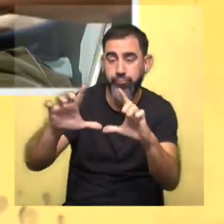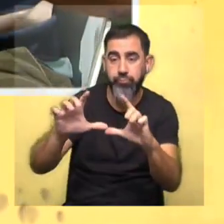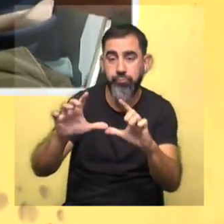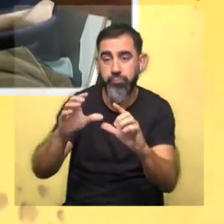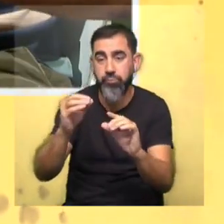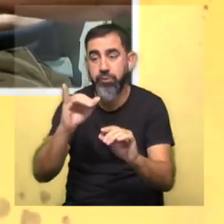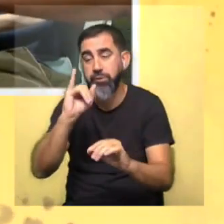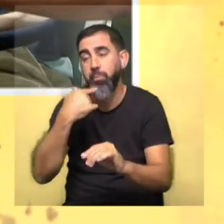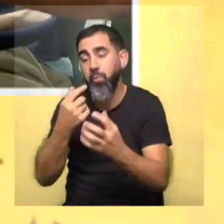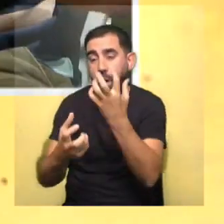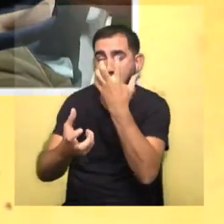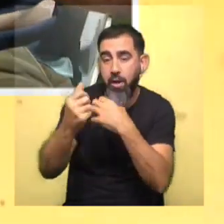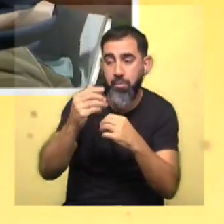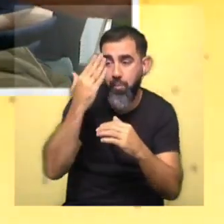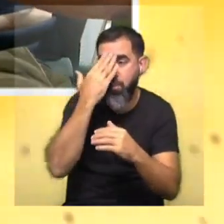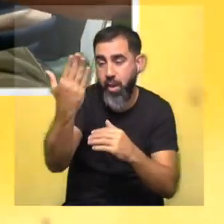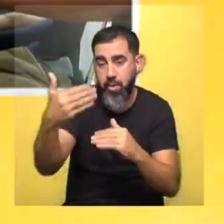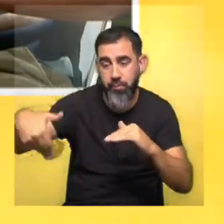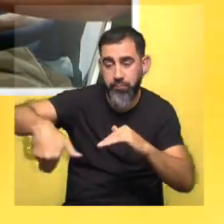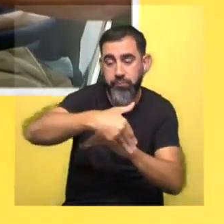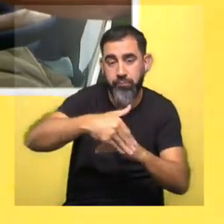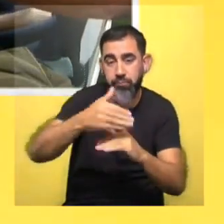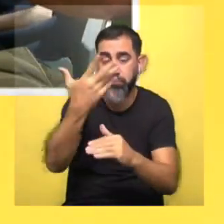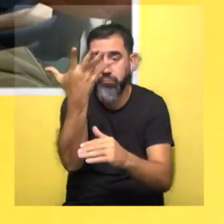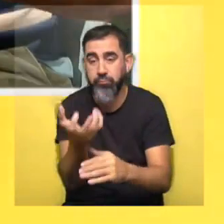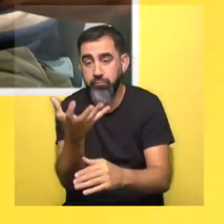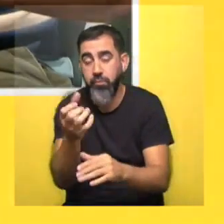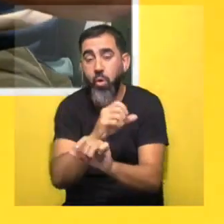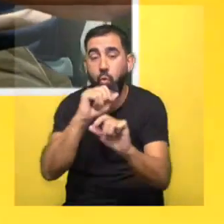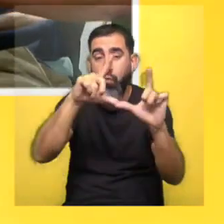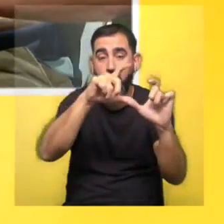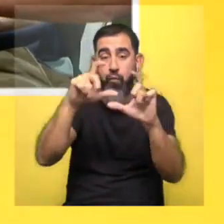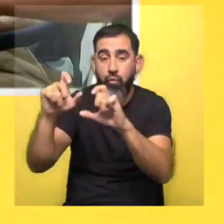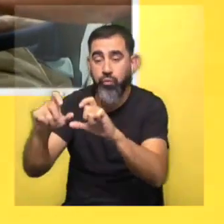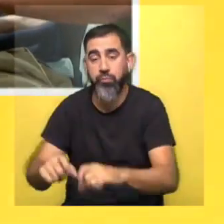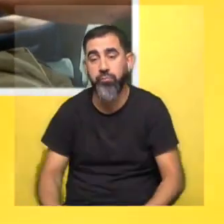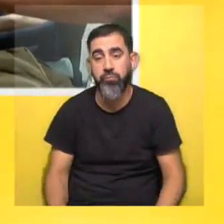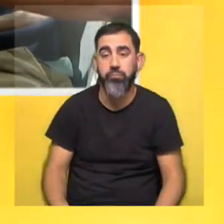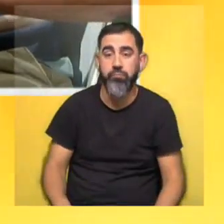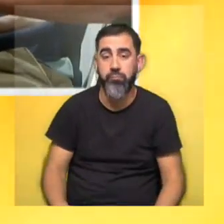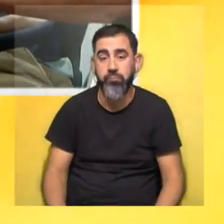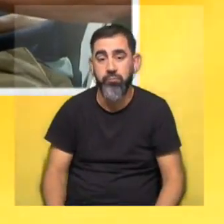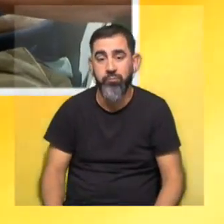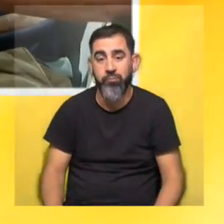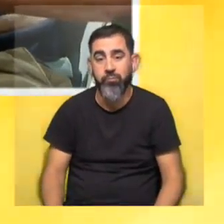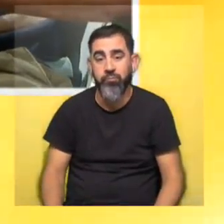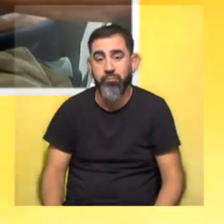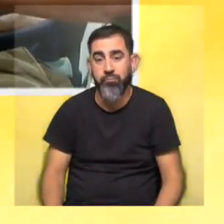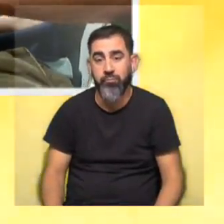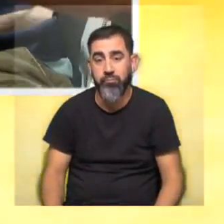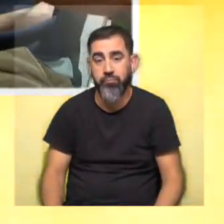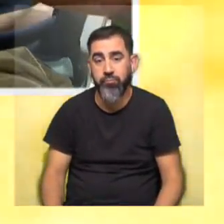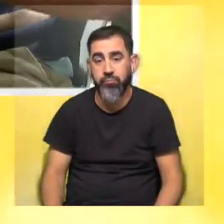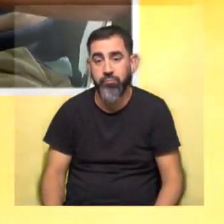que cuando pasa un animal delante, básicamente, empieza o a tomar fotos o a hacer videos, esos. Claro. Y